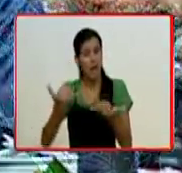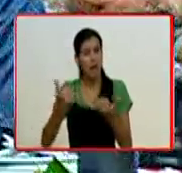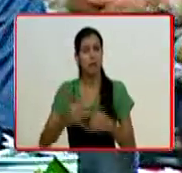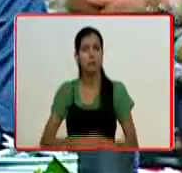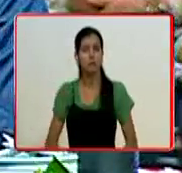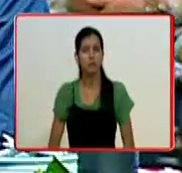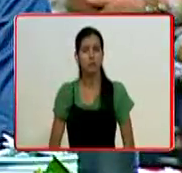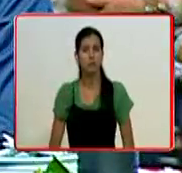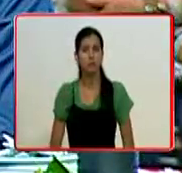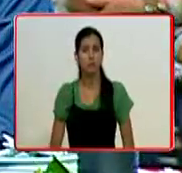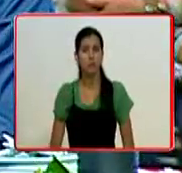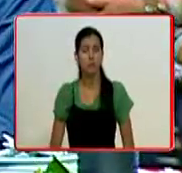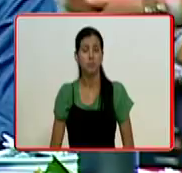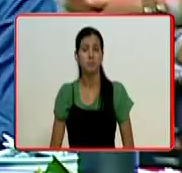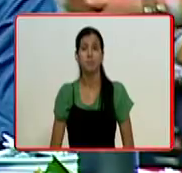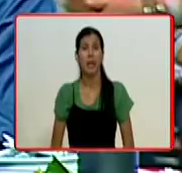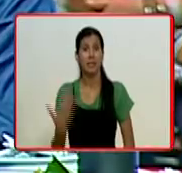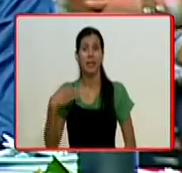Habíamos estado en una caravana